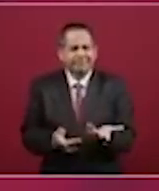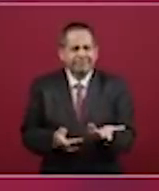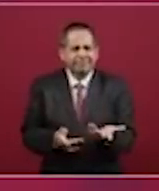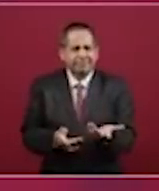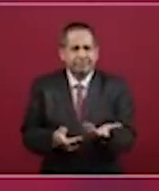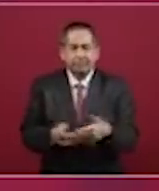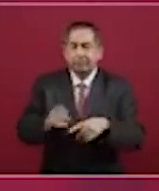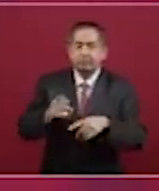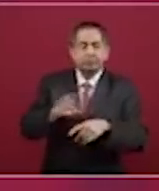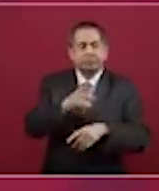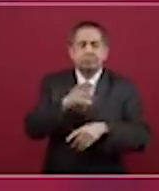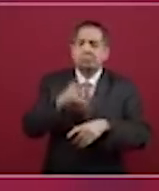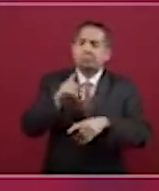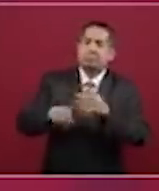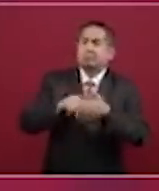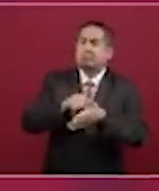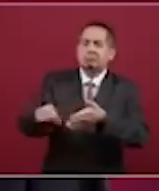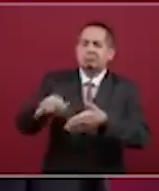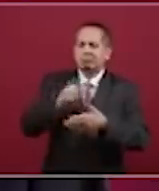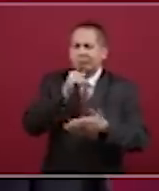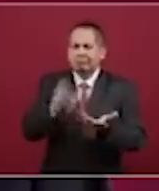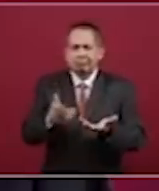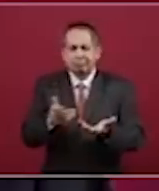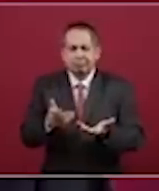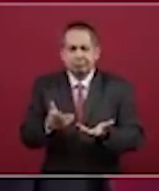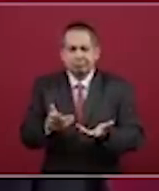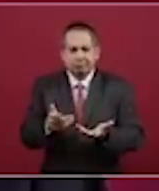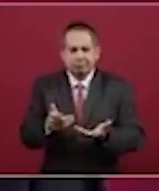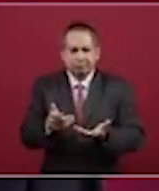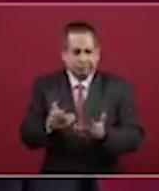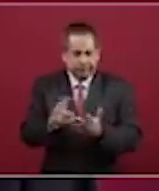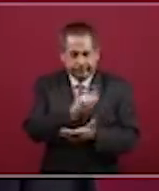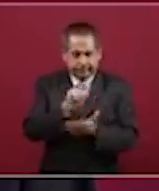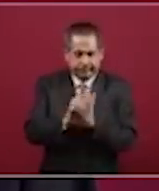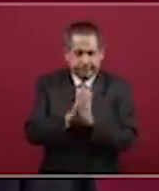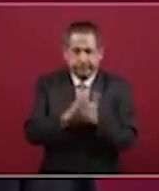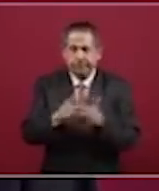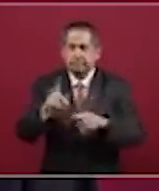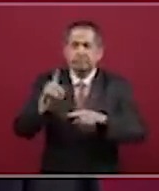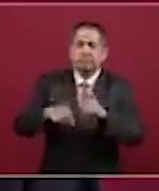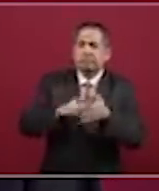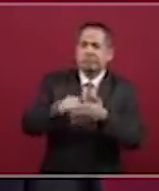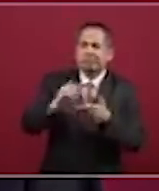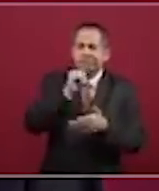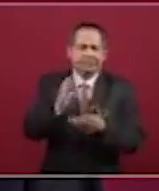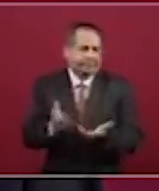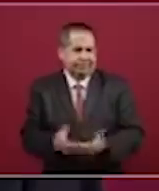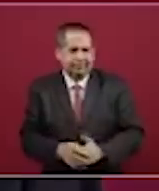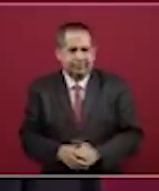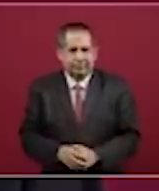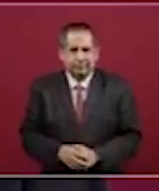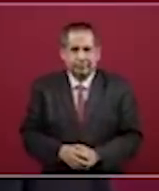se abroga la reforma educativa.